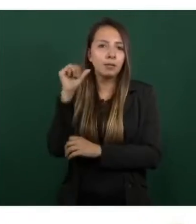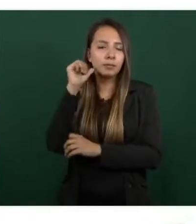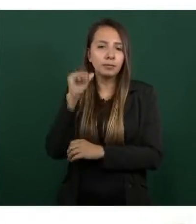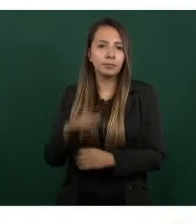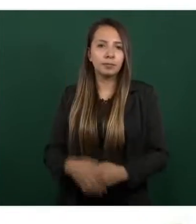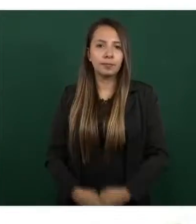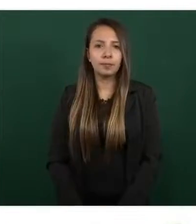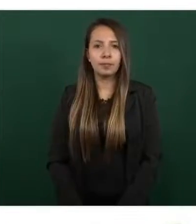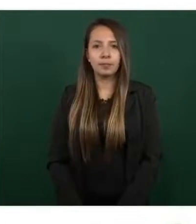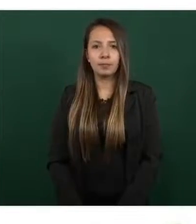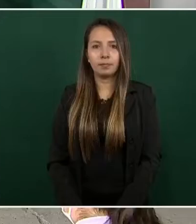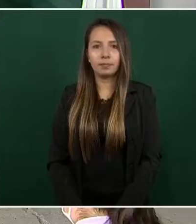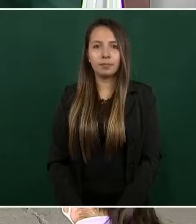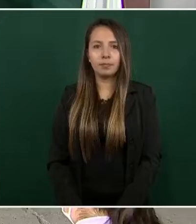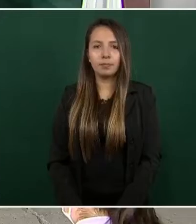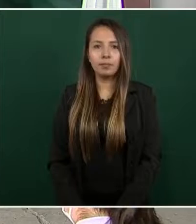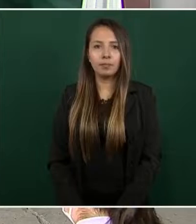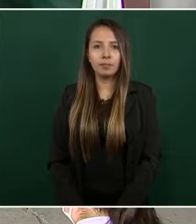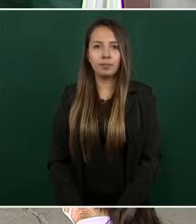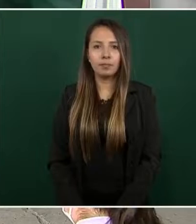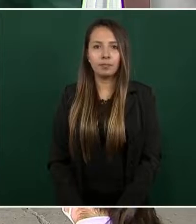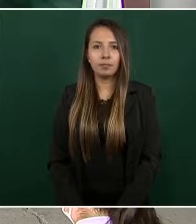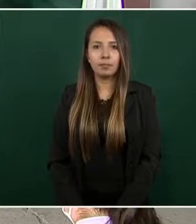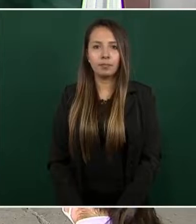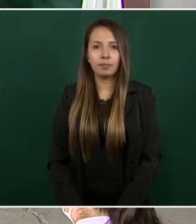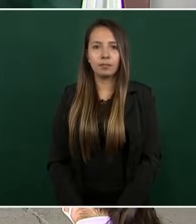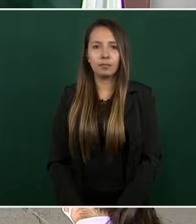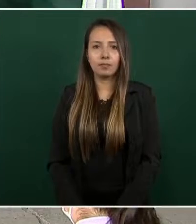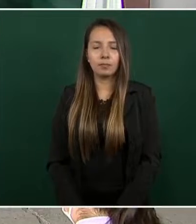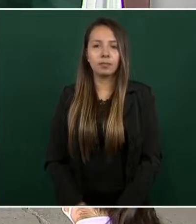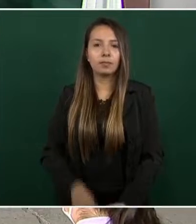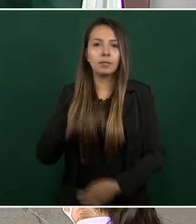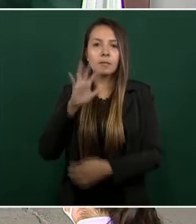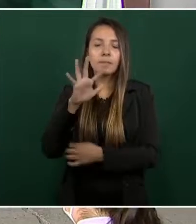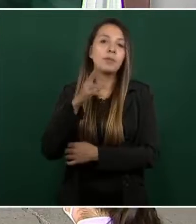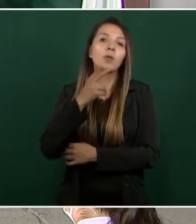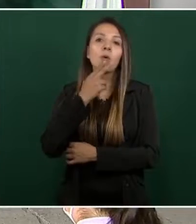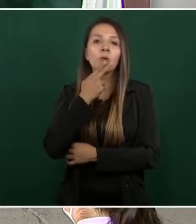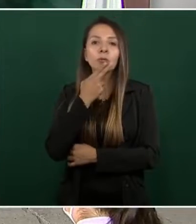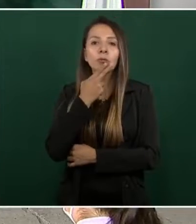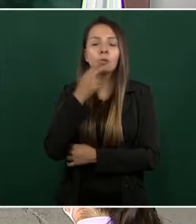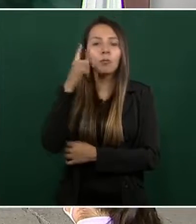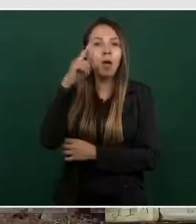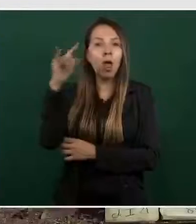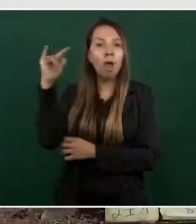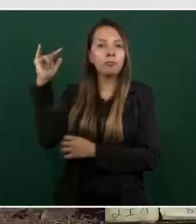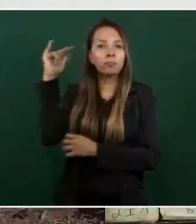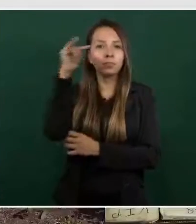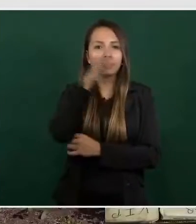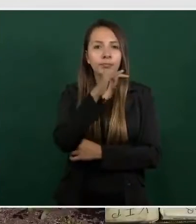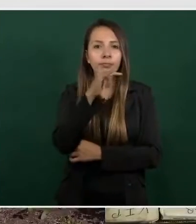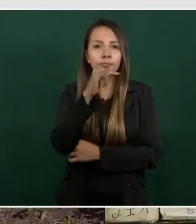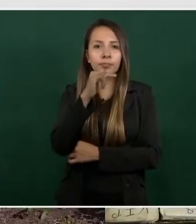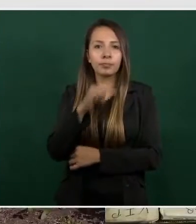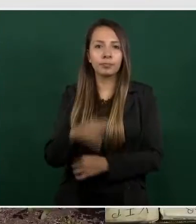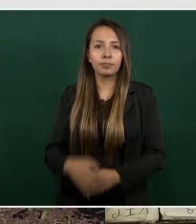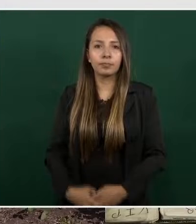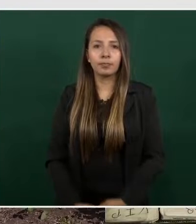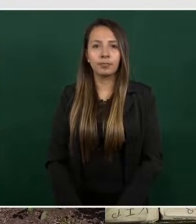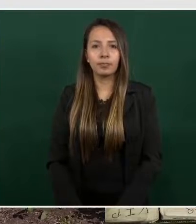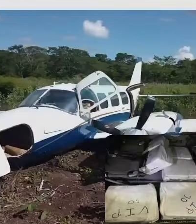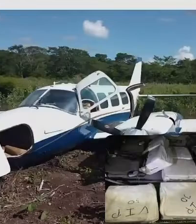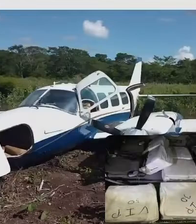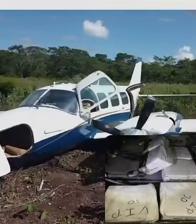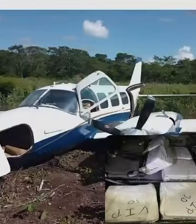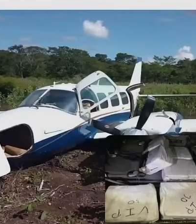favor. En cuanto al uso de inteligencia aérea, esta inteligencia aérea se